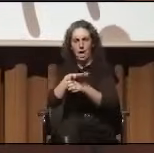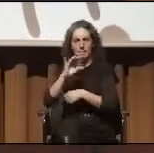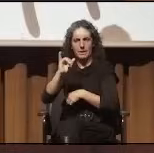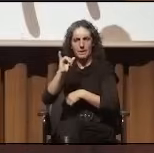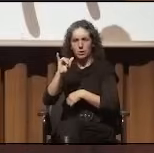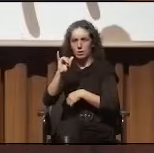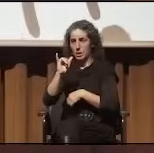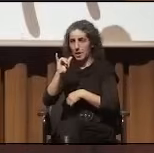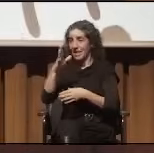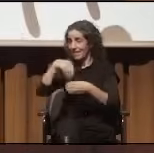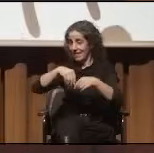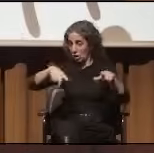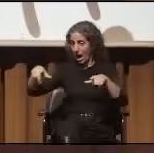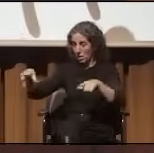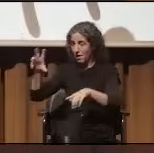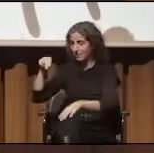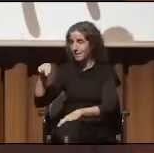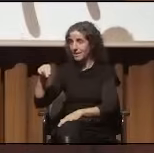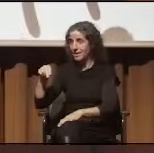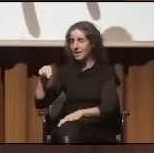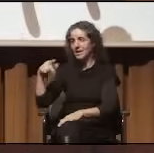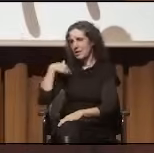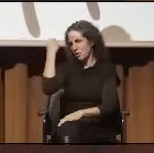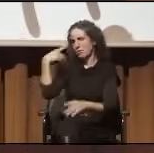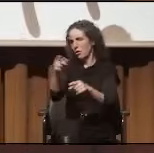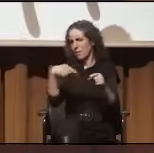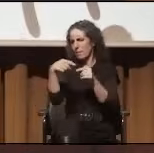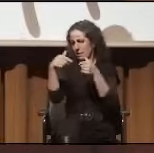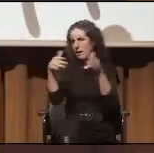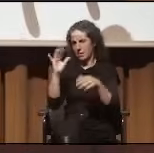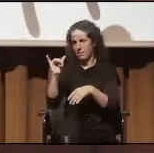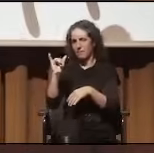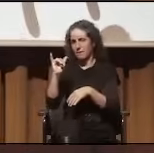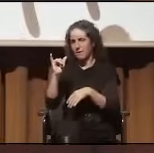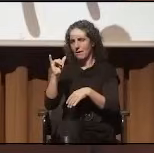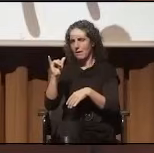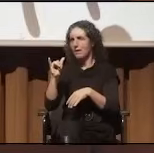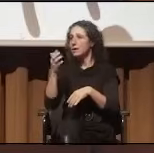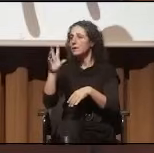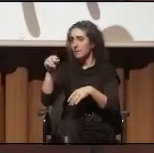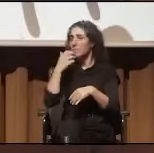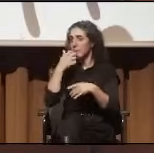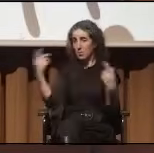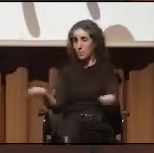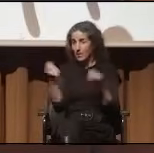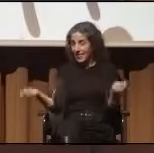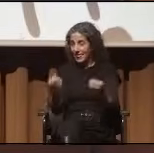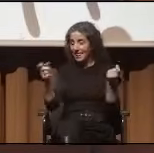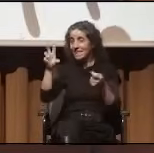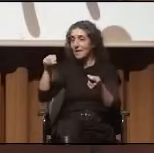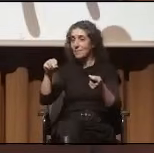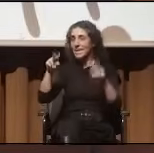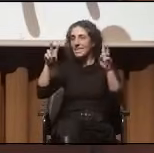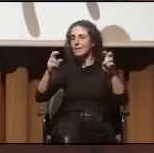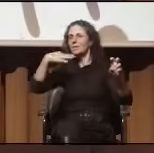aparte, ¿no? En las aulas, y el debate yo creo que está abierto y cada vez lo notamos más. En la publicidad, yo creo que el tema espiritual, el